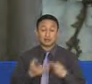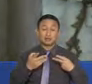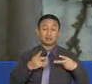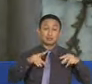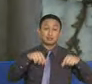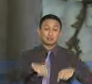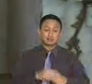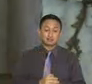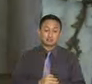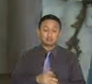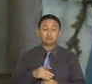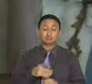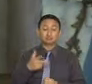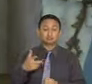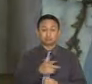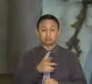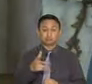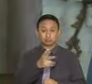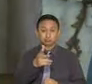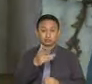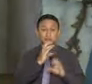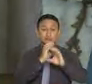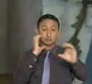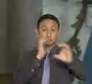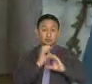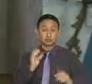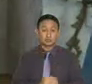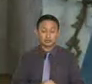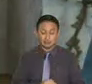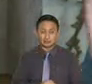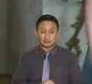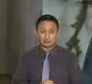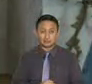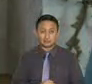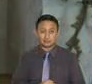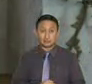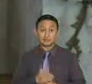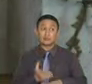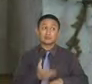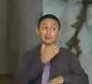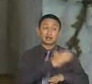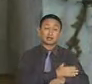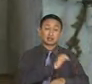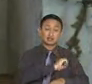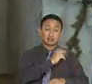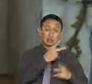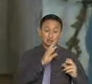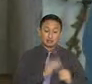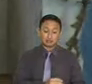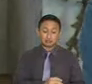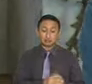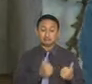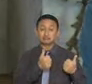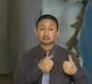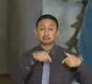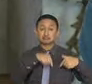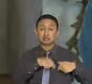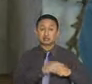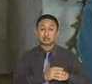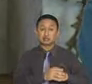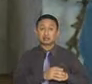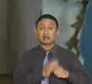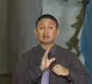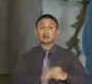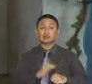maneje muy bien el sistema vehicular masivo y que lo que debía haberse hecho con tiempo que se maneje muy bien un sistema de